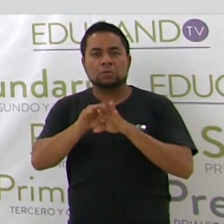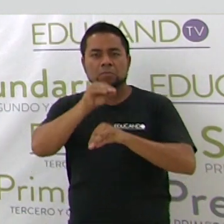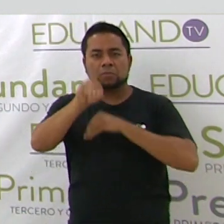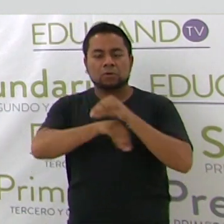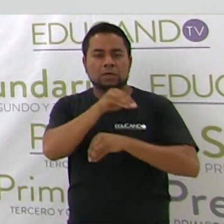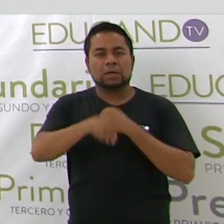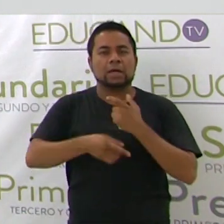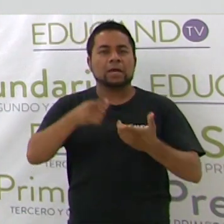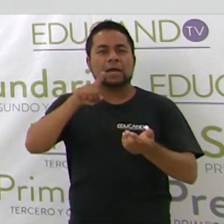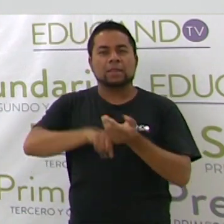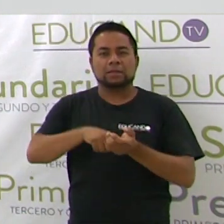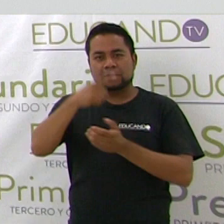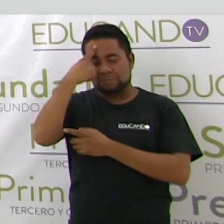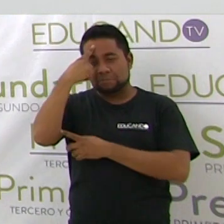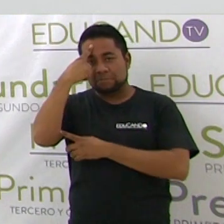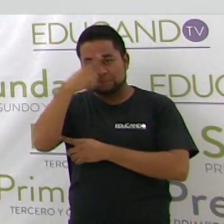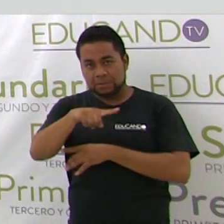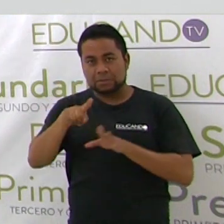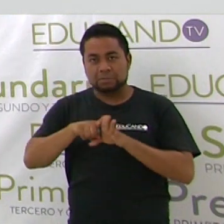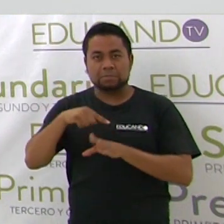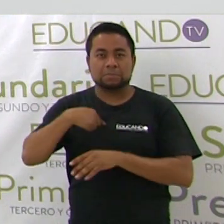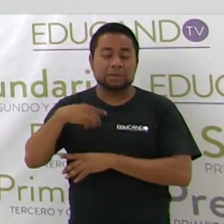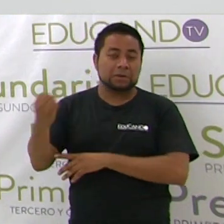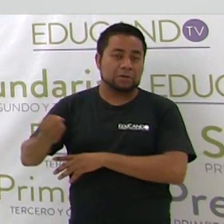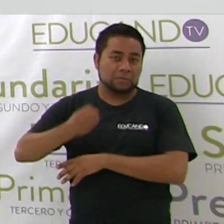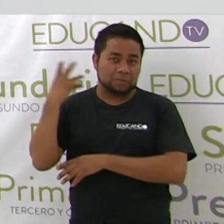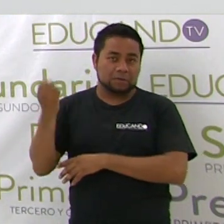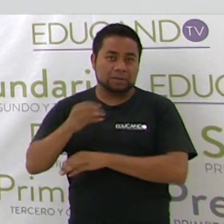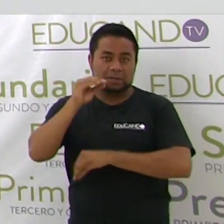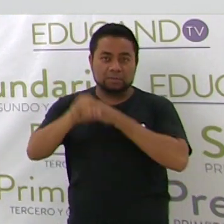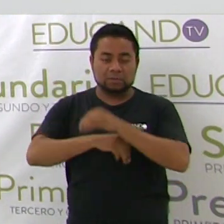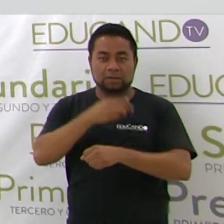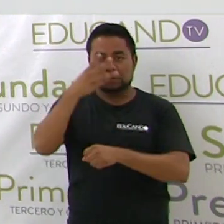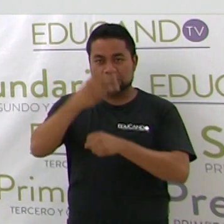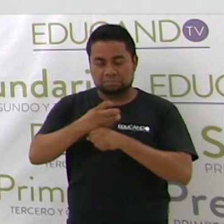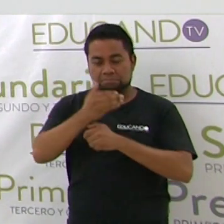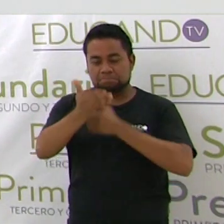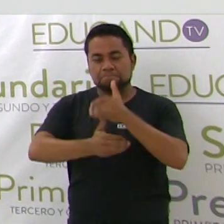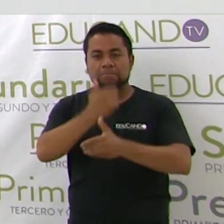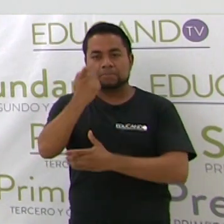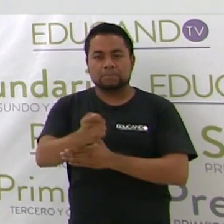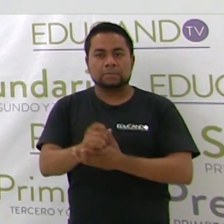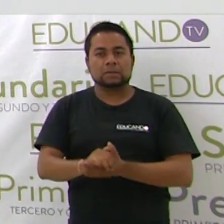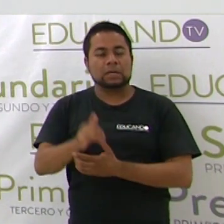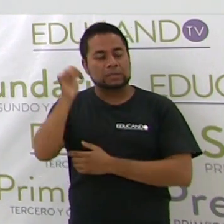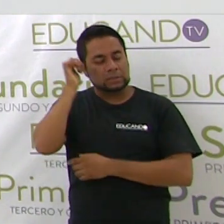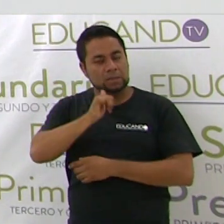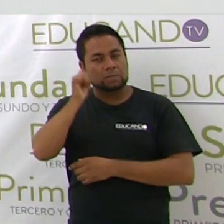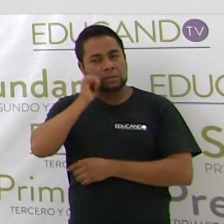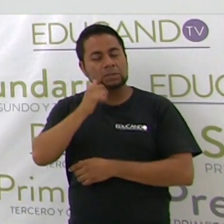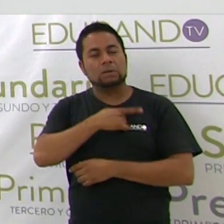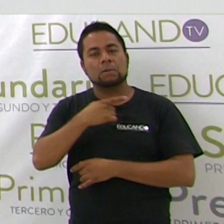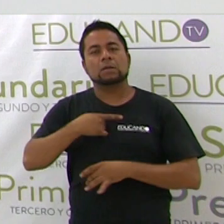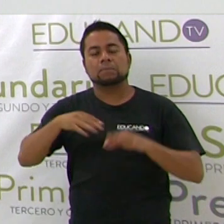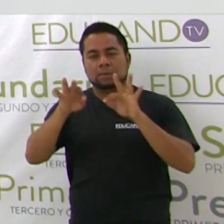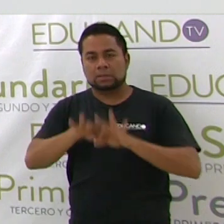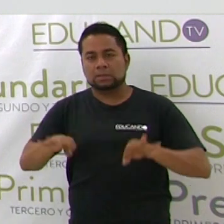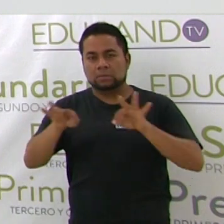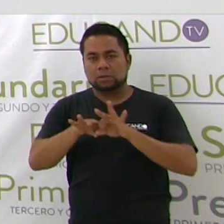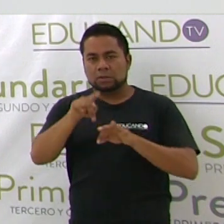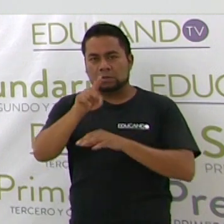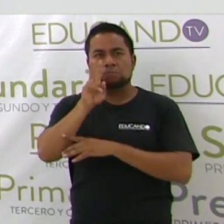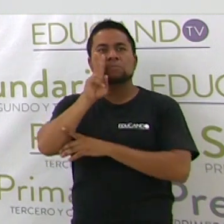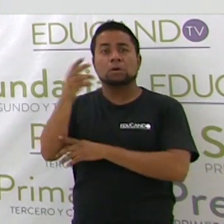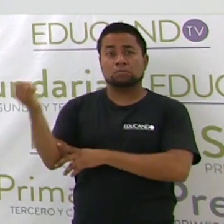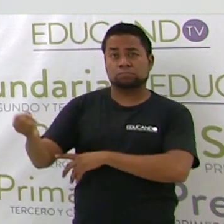de nuestra conferencia. Tercer paso, siempre es importante, y si ustedes observan las conferencias